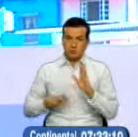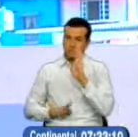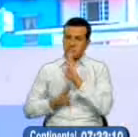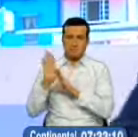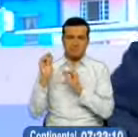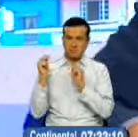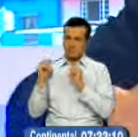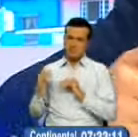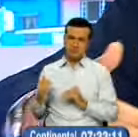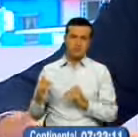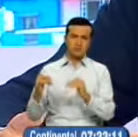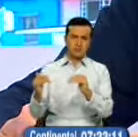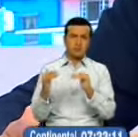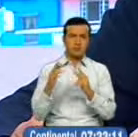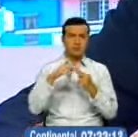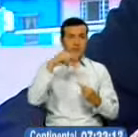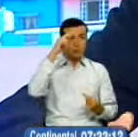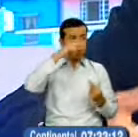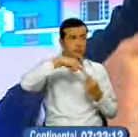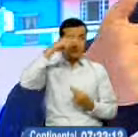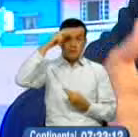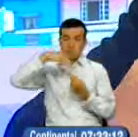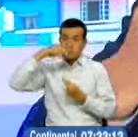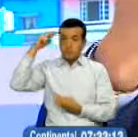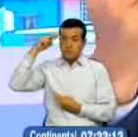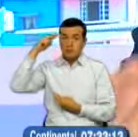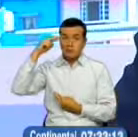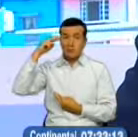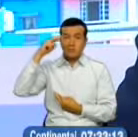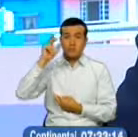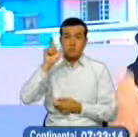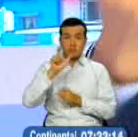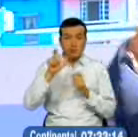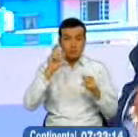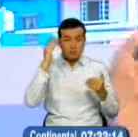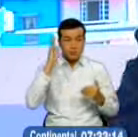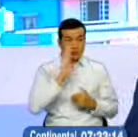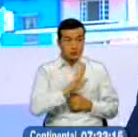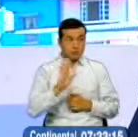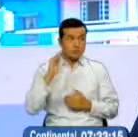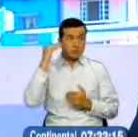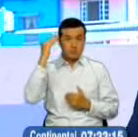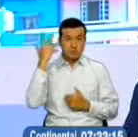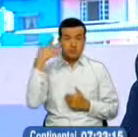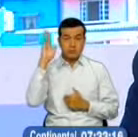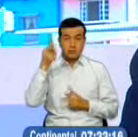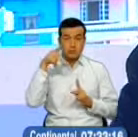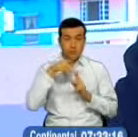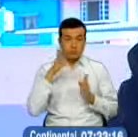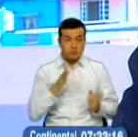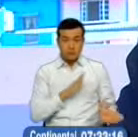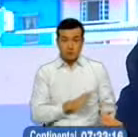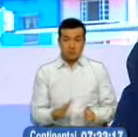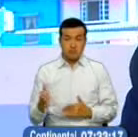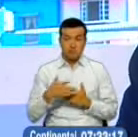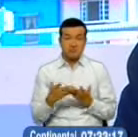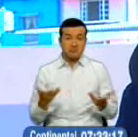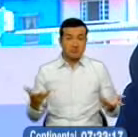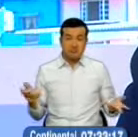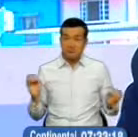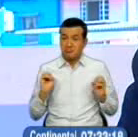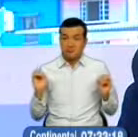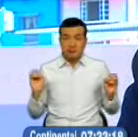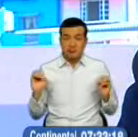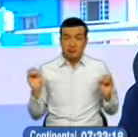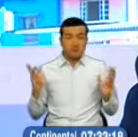una velocidad, pero la regionalización, que era una tarea de los actores políticos, fundamentalmente de los prefectos, me parece que no tuvo